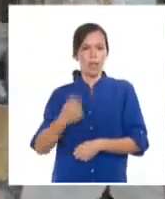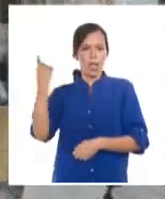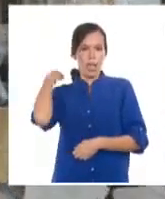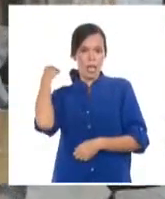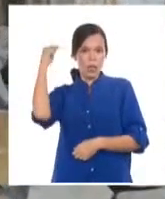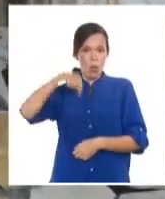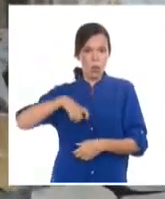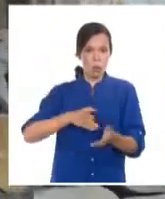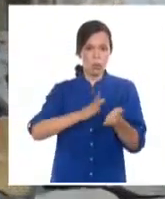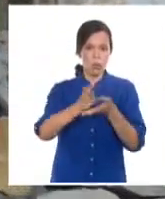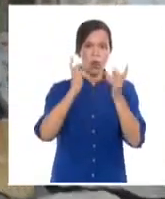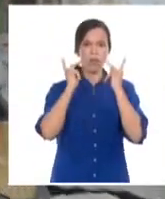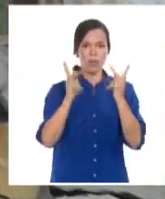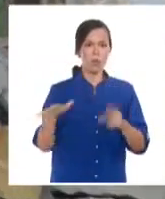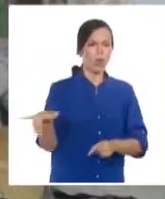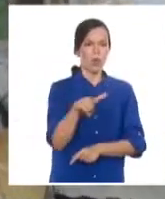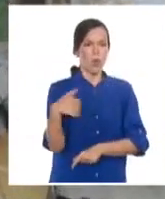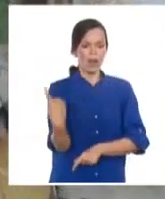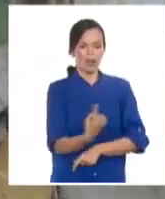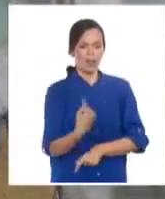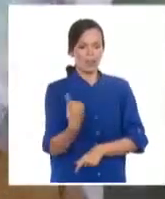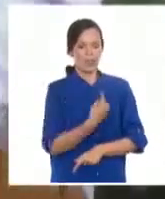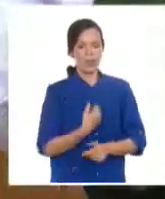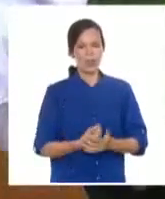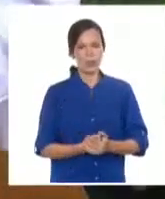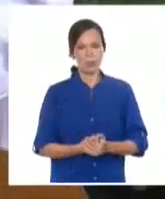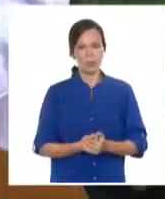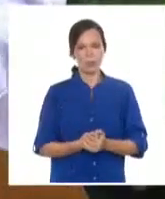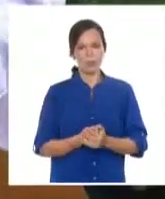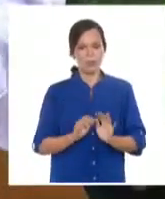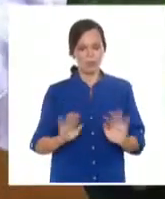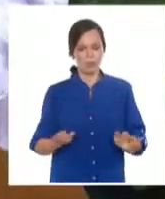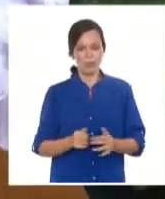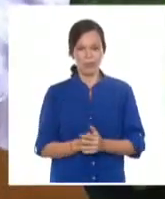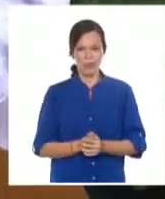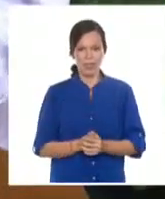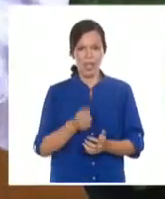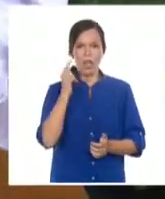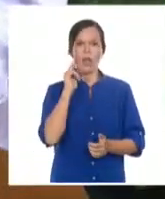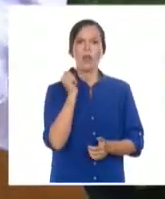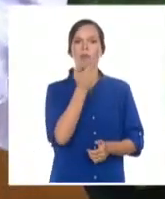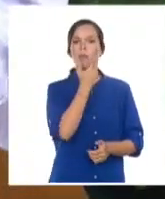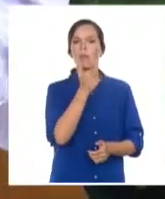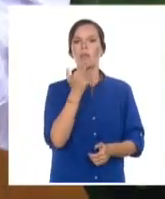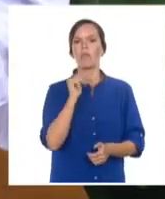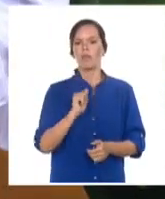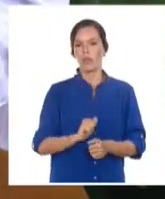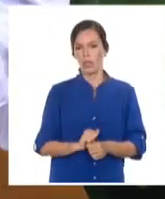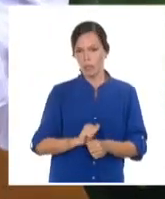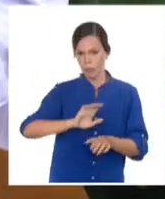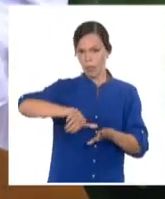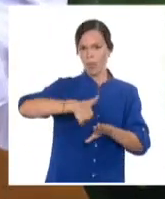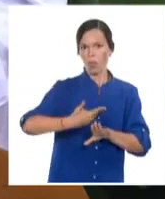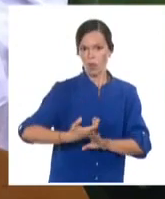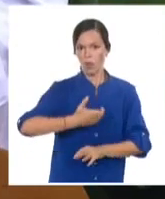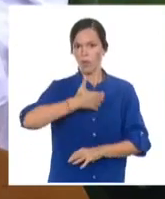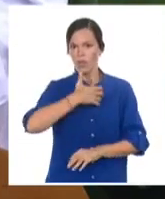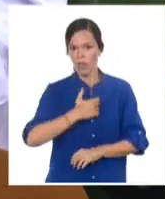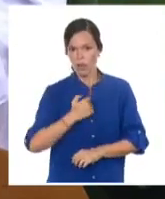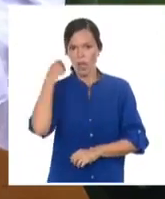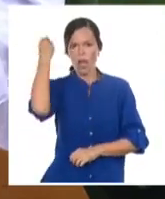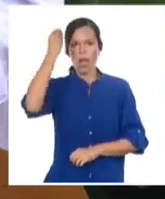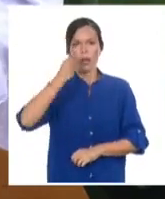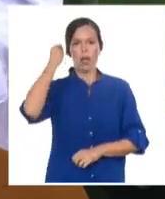la cita Martí primero y Fidel después analizaron los desaciertos de esos años de